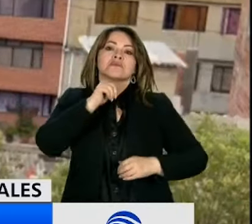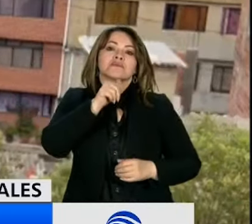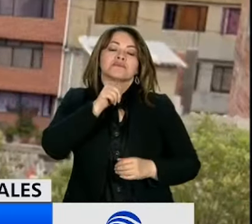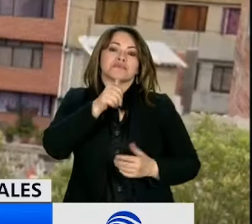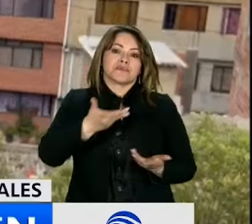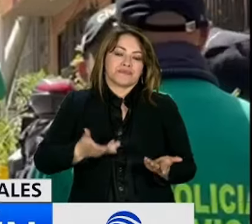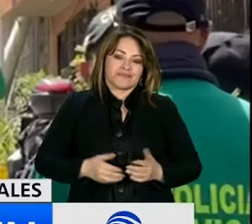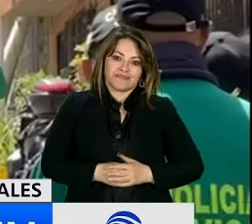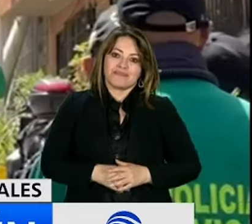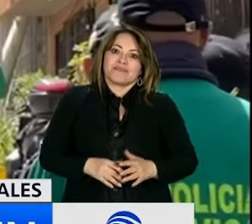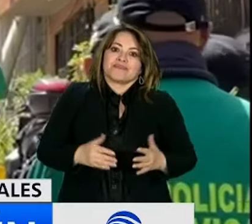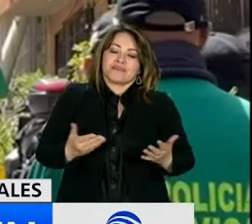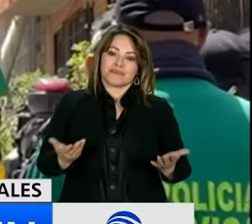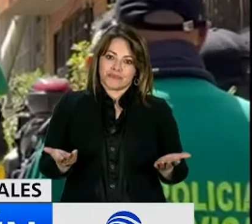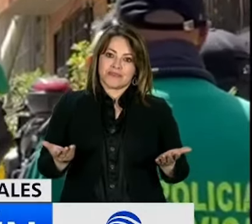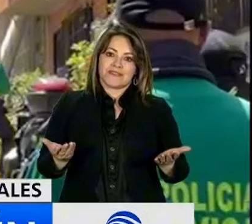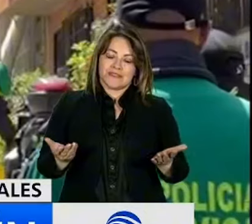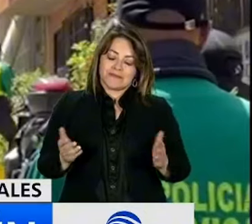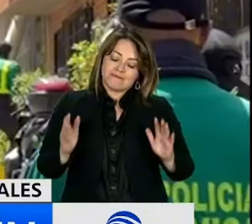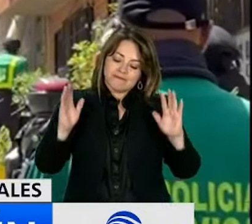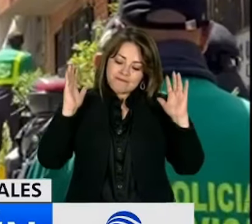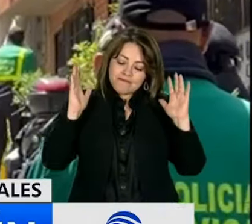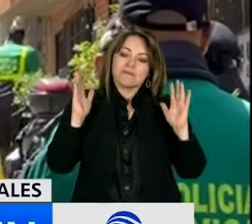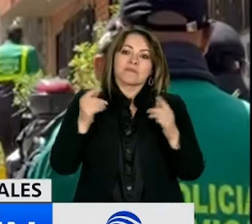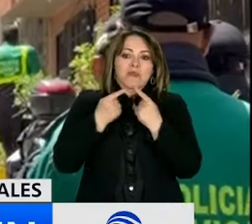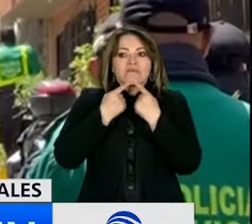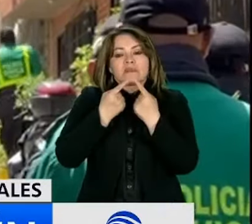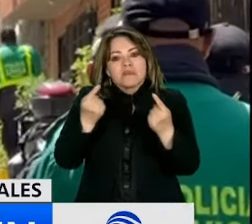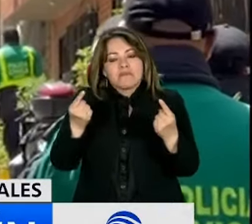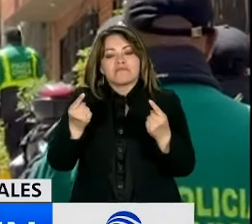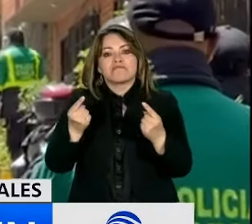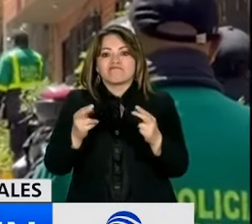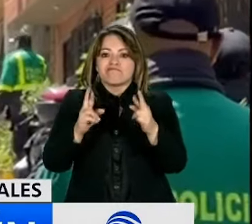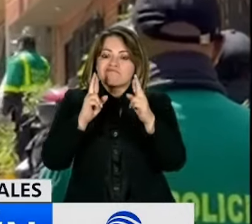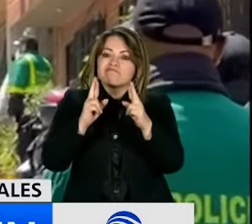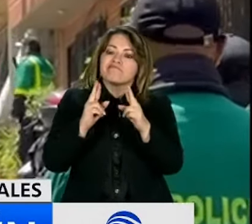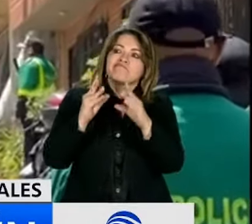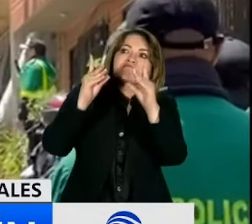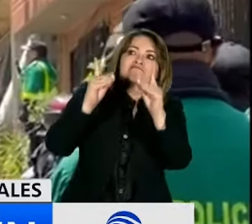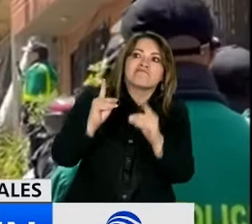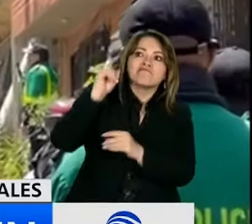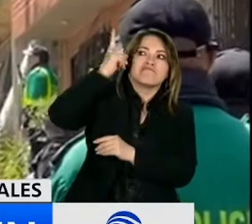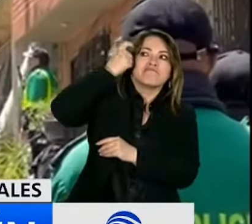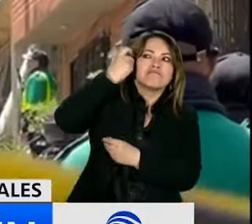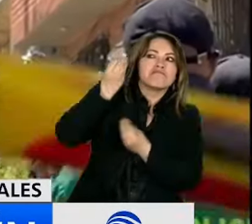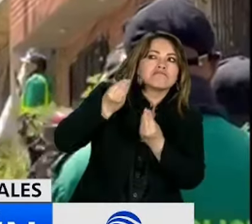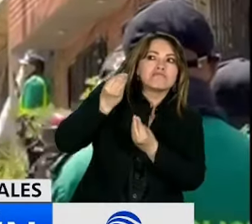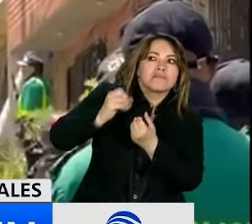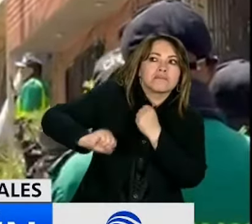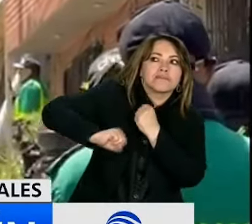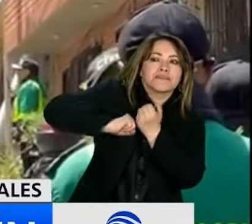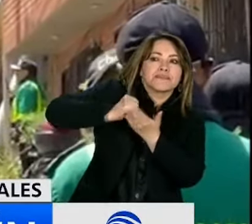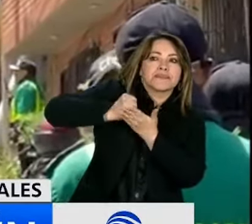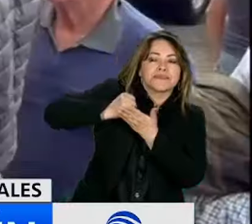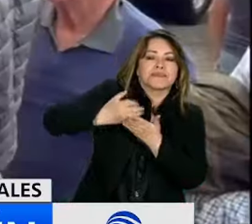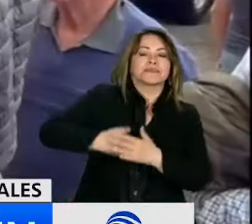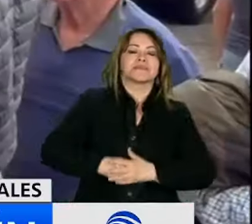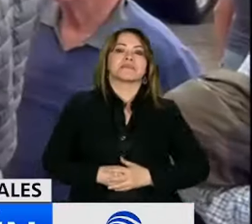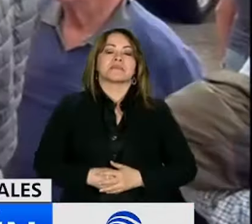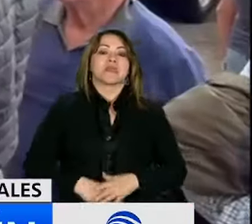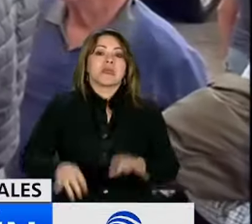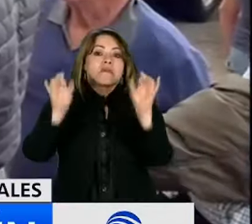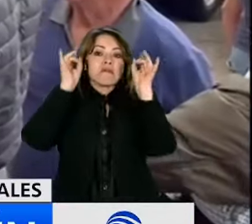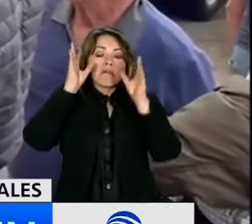lluvias. Entonces, pues como le digo, estamos esperando a ver qué decisión toman los entes gubernamentales en cuestión de lo sucedido. Y lo grave es